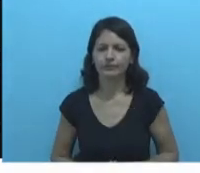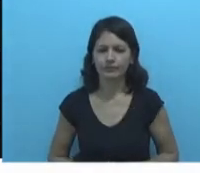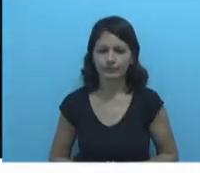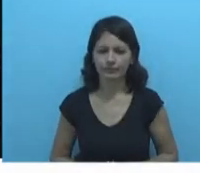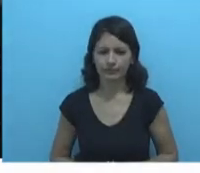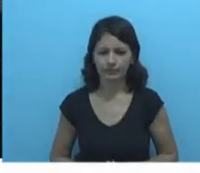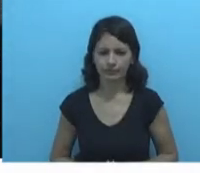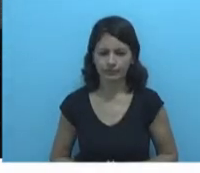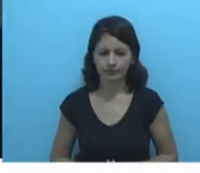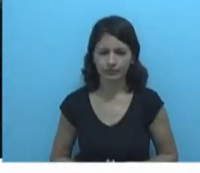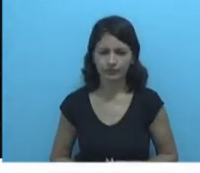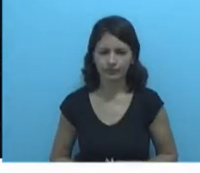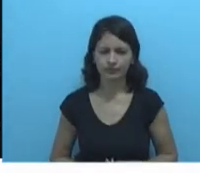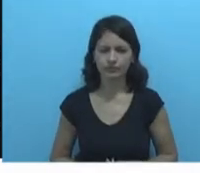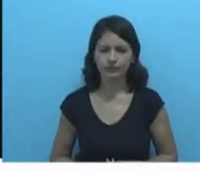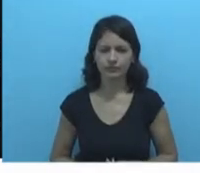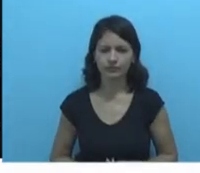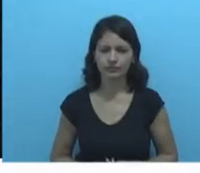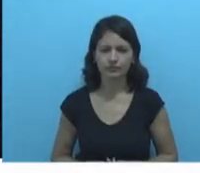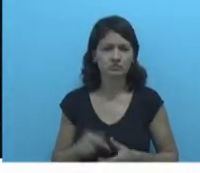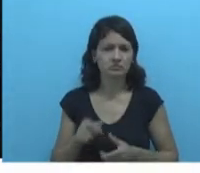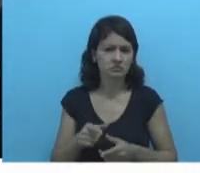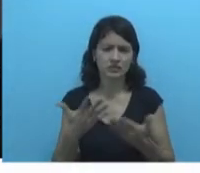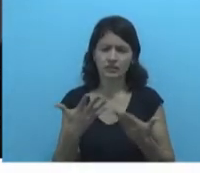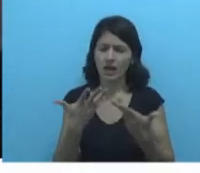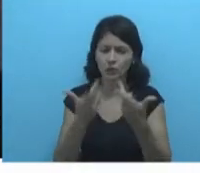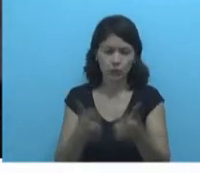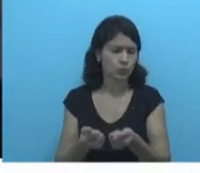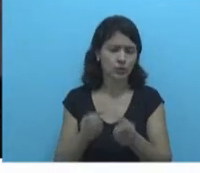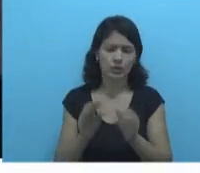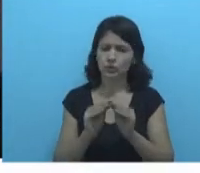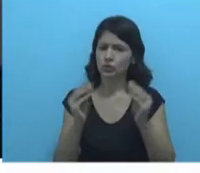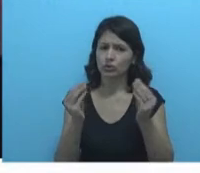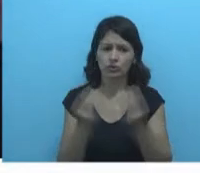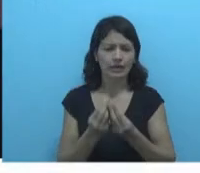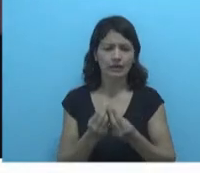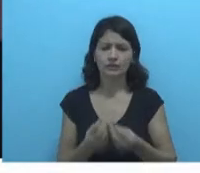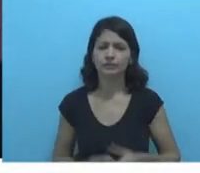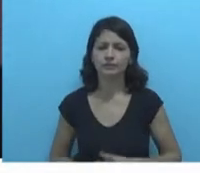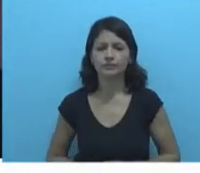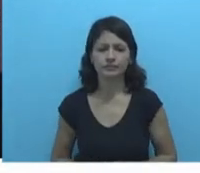se le llama industrial y que sirve absolutamente sin ninguna contraindicación.